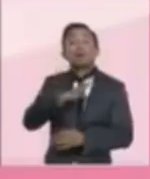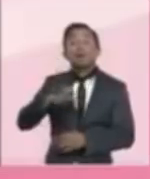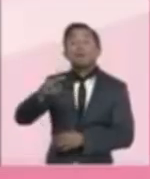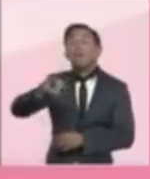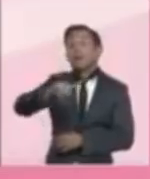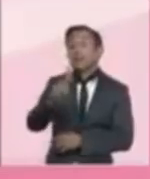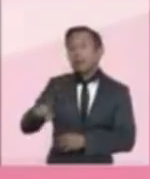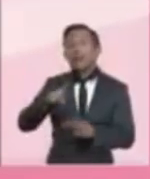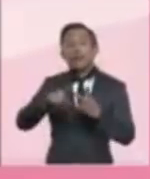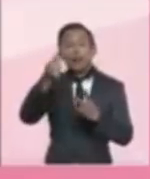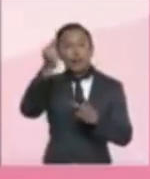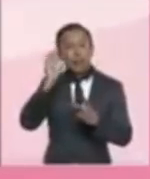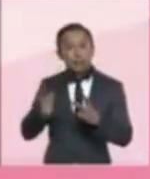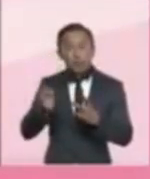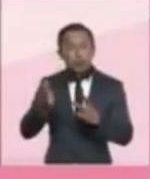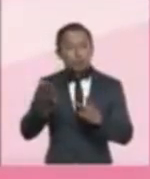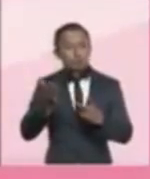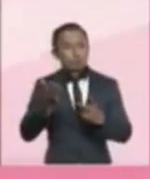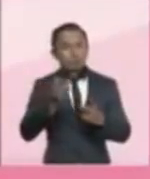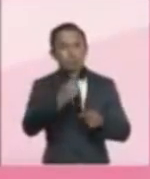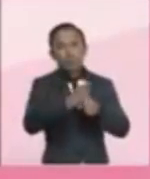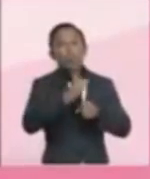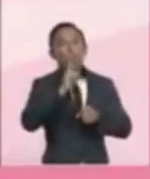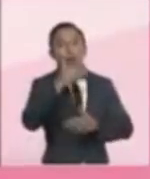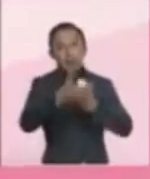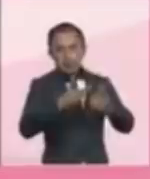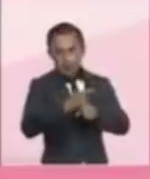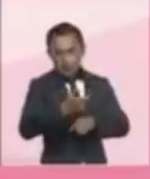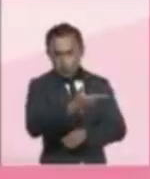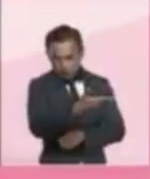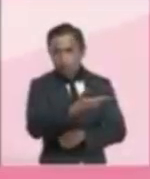que empieza tú? Primero las damas. Tienes el 11. Entonces decido yo. Vas tú.